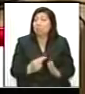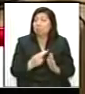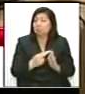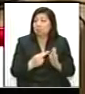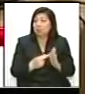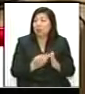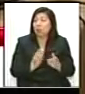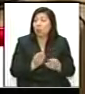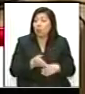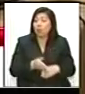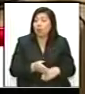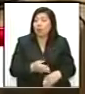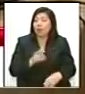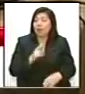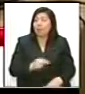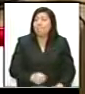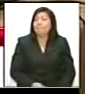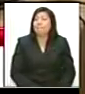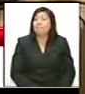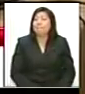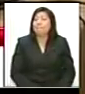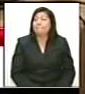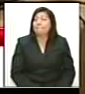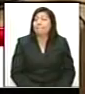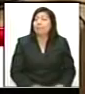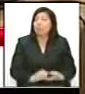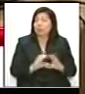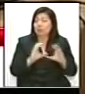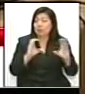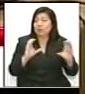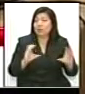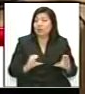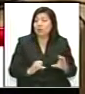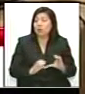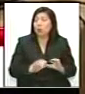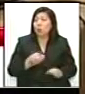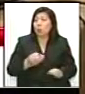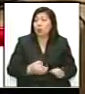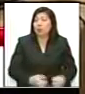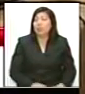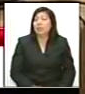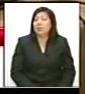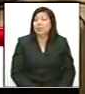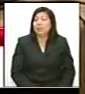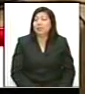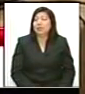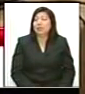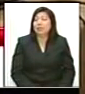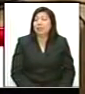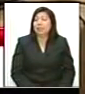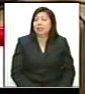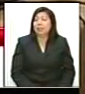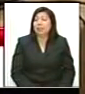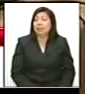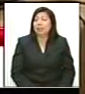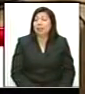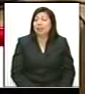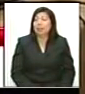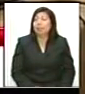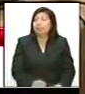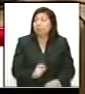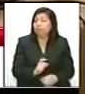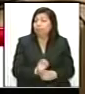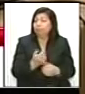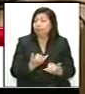los que ingresen a su patria, que tiene que ver con un certificado judicial o de antecedentes. Seguramente van a